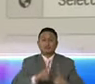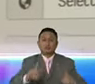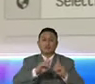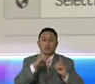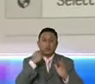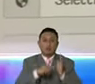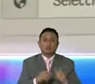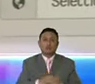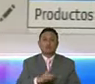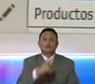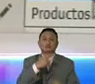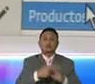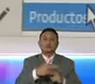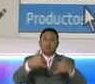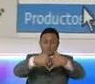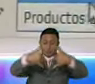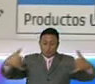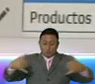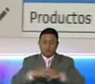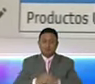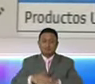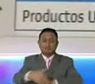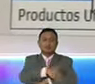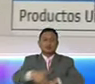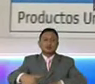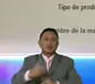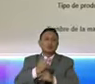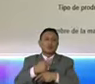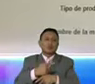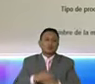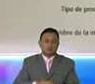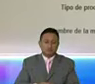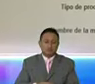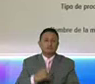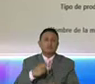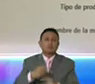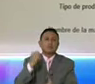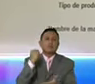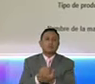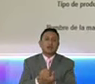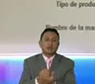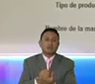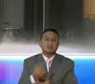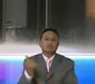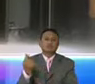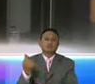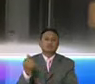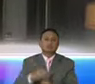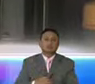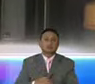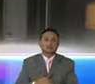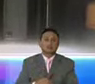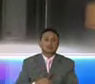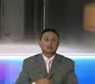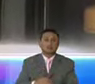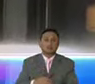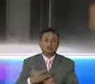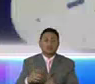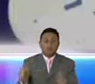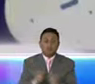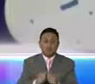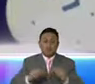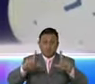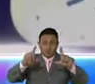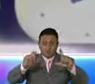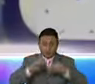como el nombre del local, la dirección del tipo de producto, el nombre de la marca, el precio y adjuntar una fotografía en la que se